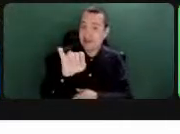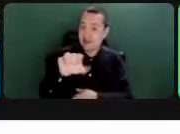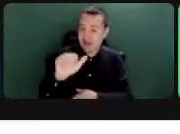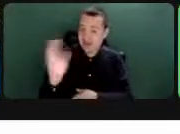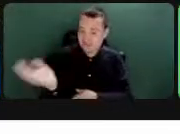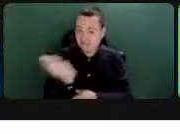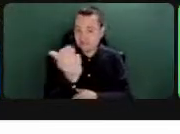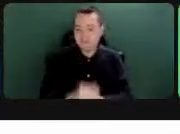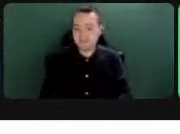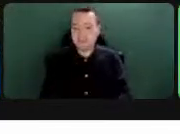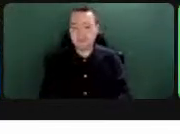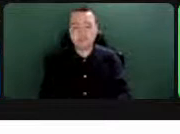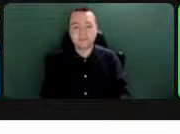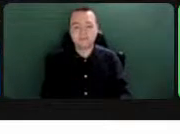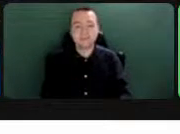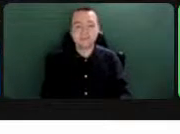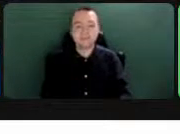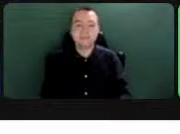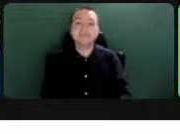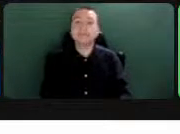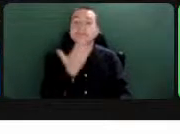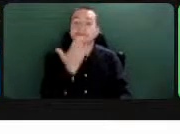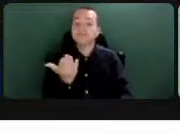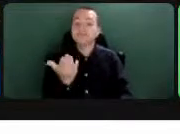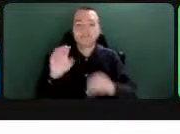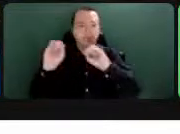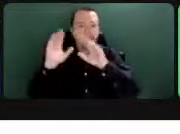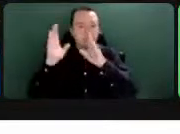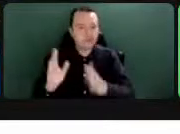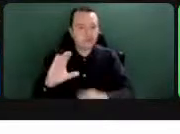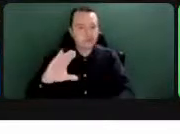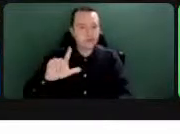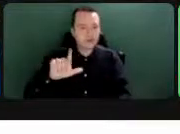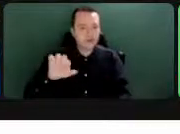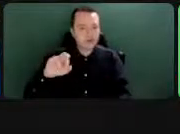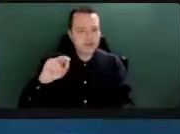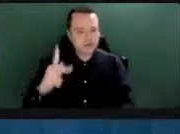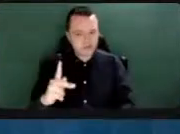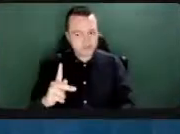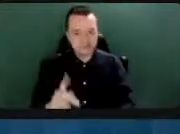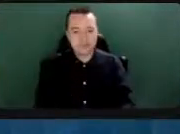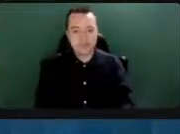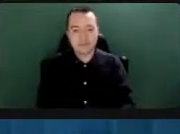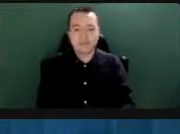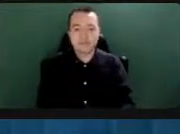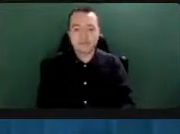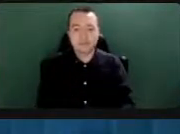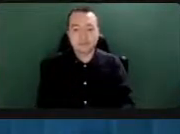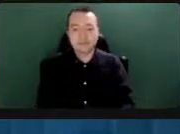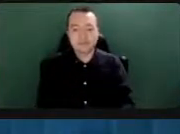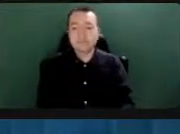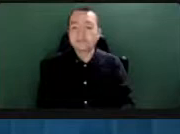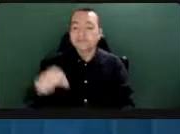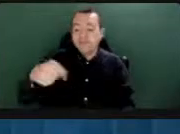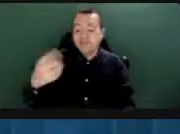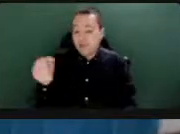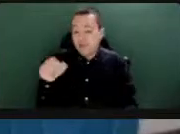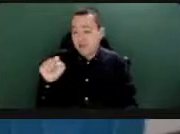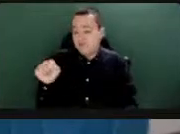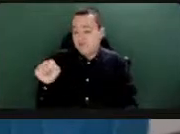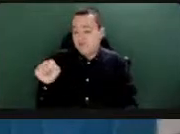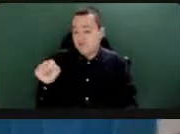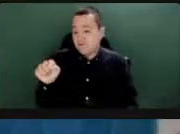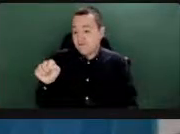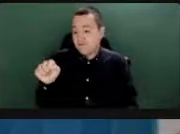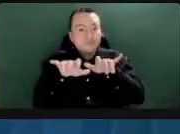Thank you very much, Professor Clark. Muchísimas gracias, Mike Clark. Aquí les acabo de poner en el chat